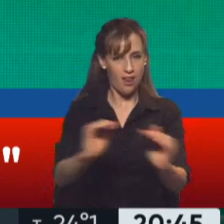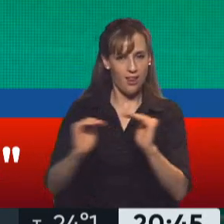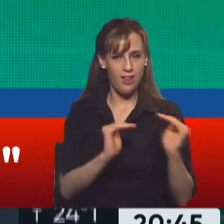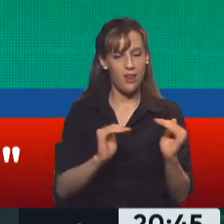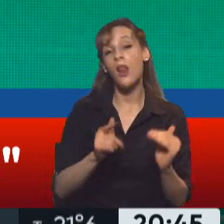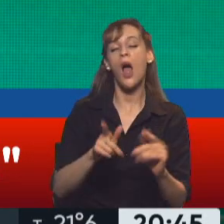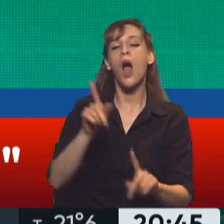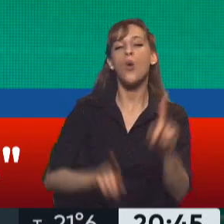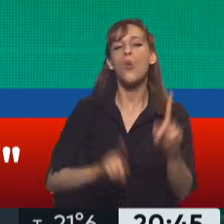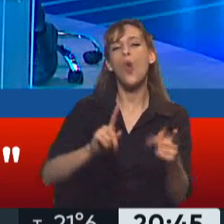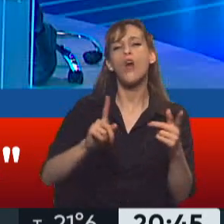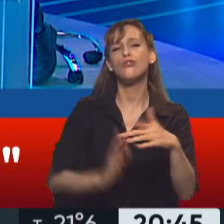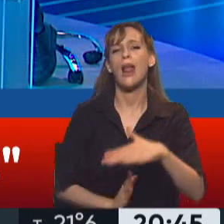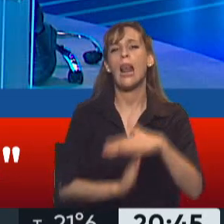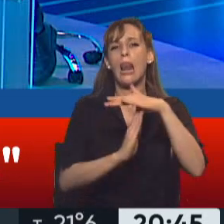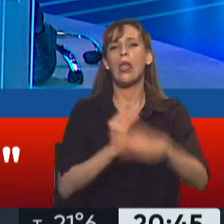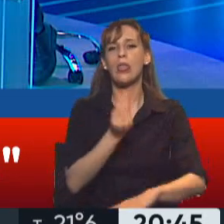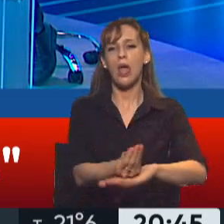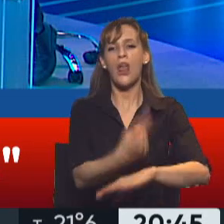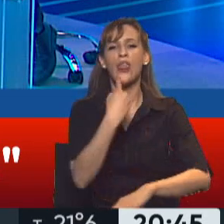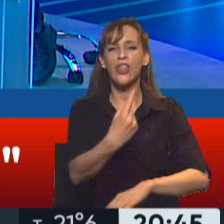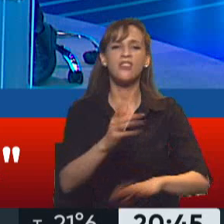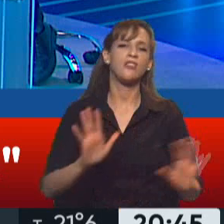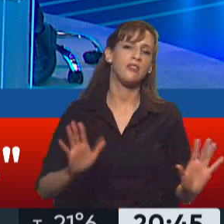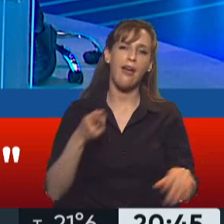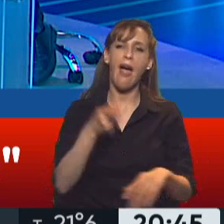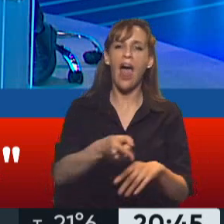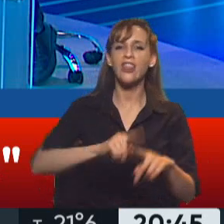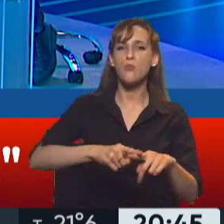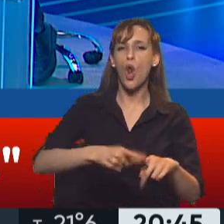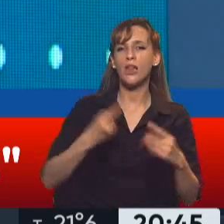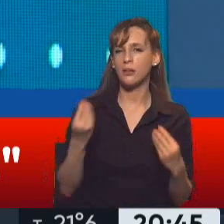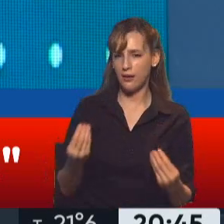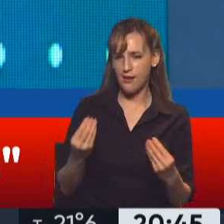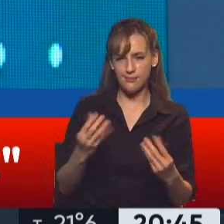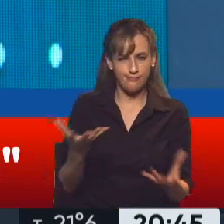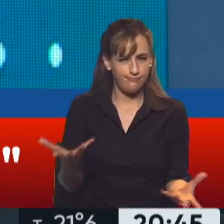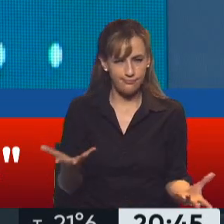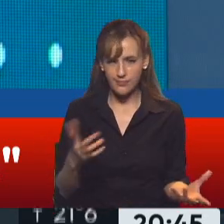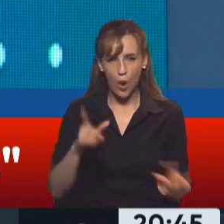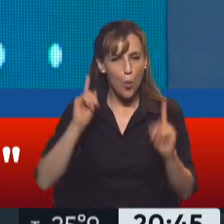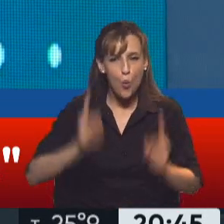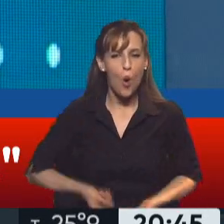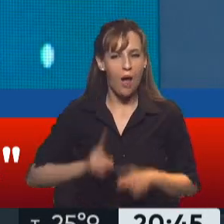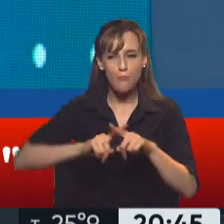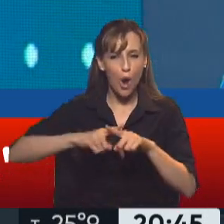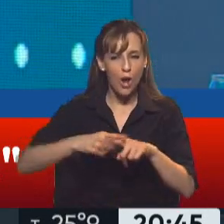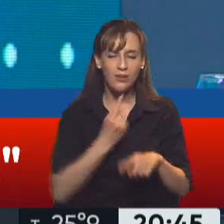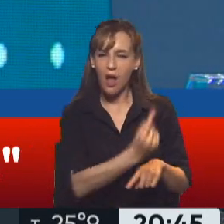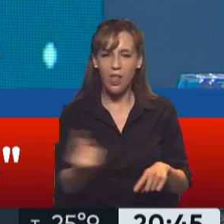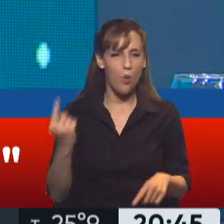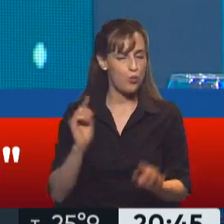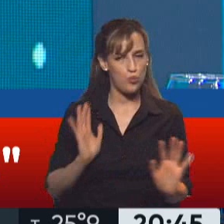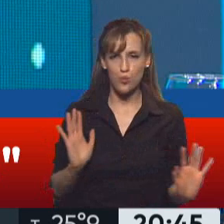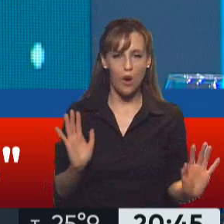tenemos líderes que se presentan como si los liberales no hicieran política, claro, hicieran otra cosa, claro. Sí, en realidad, ¿no?, es el triunfo de otro tipo de política. Y hacen una política pateando la pelota